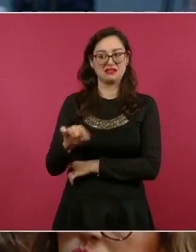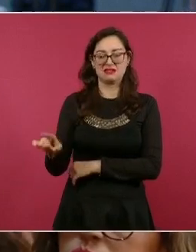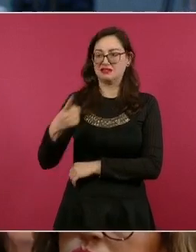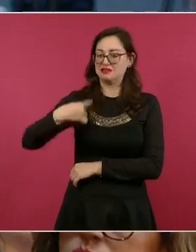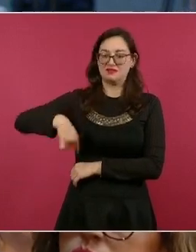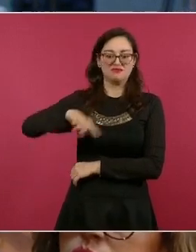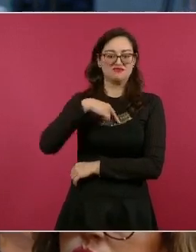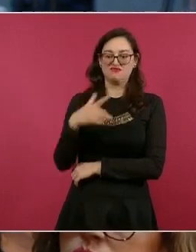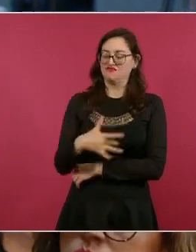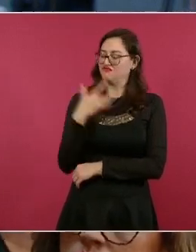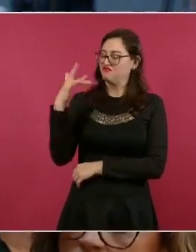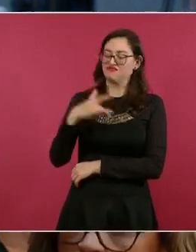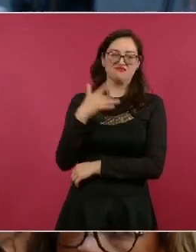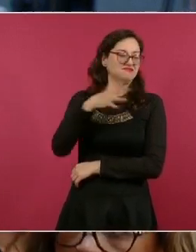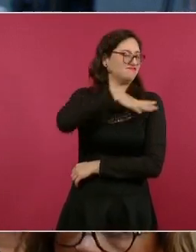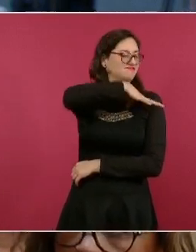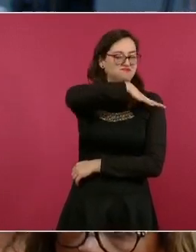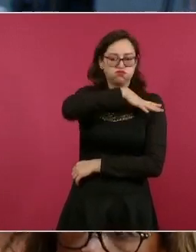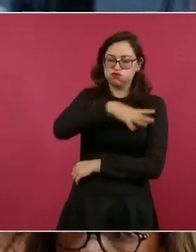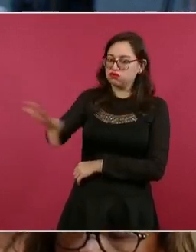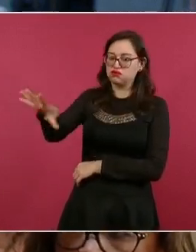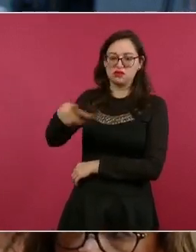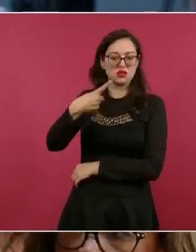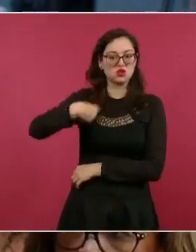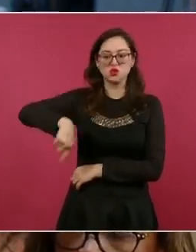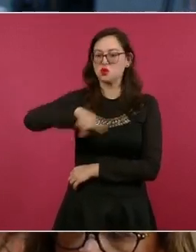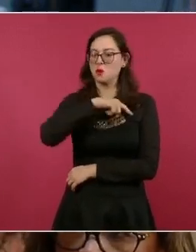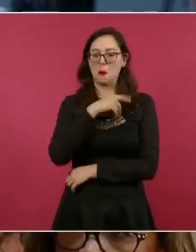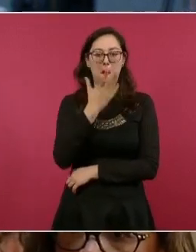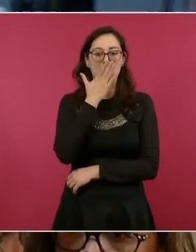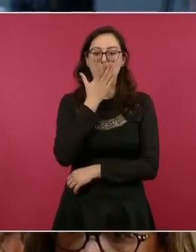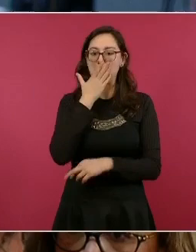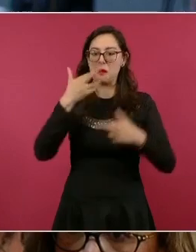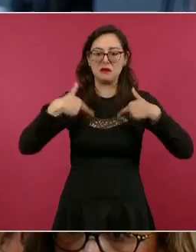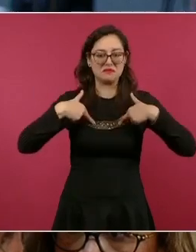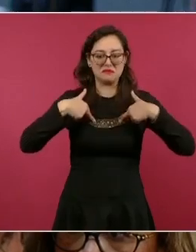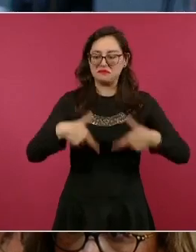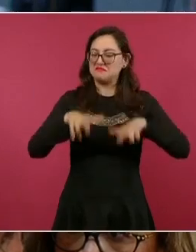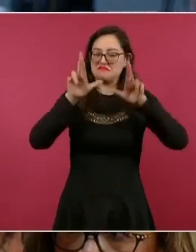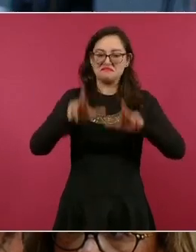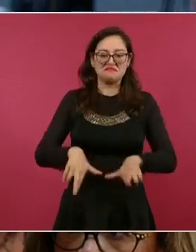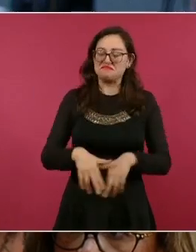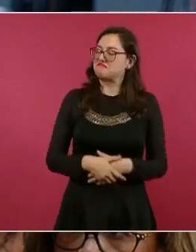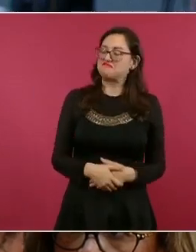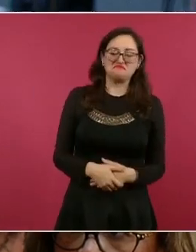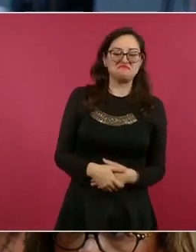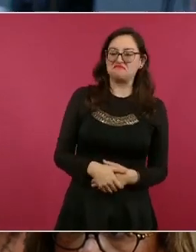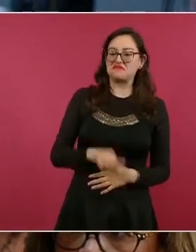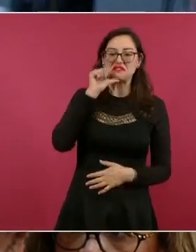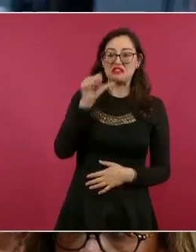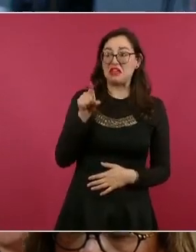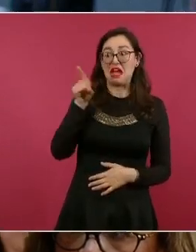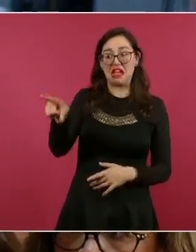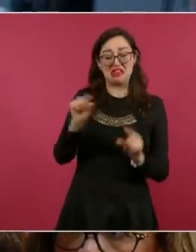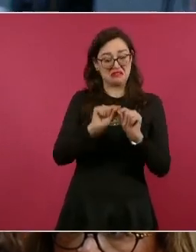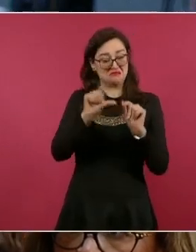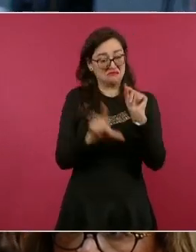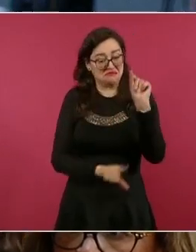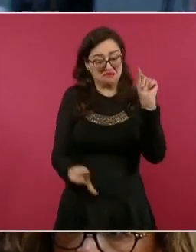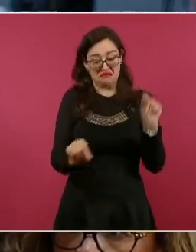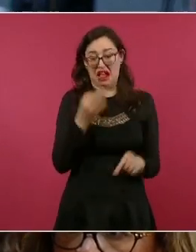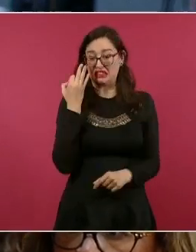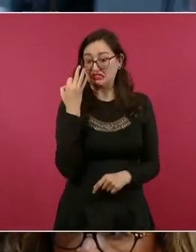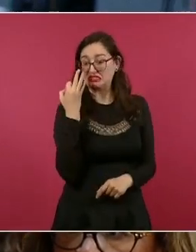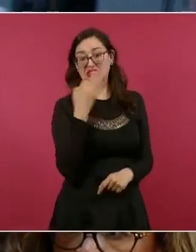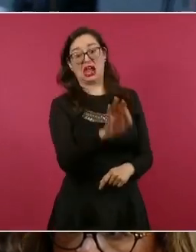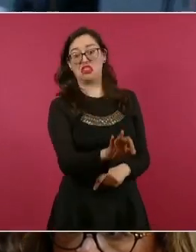pues es que esa señora no nos representa a los sonorenses. Y esa actitud de caer incluso pues en el ánimo de ser traidora a la patria, creo que